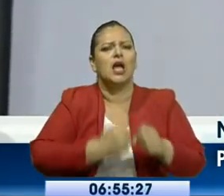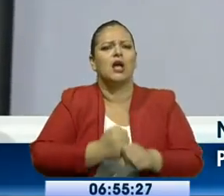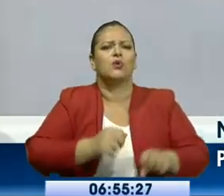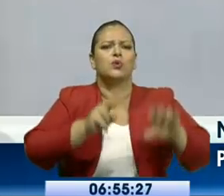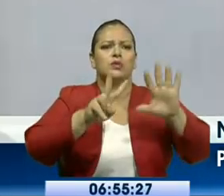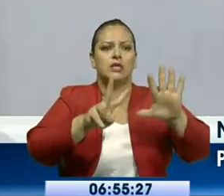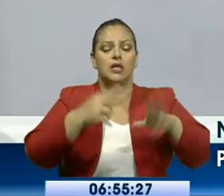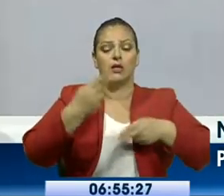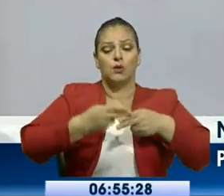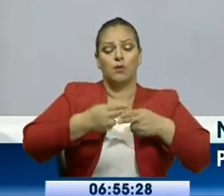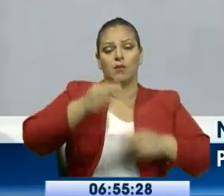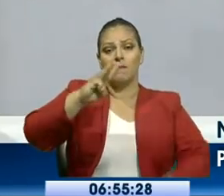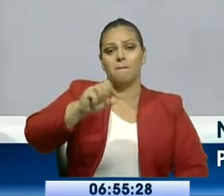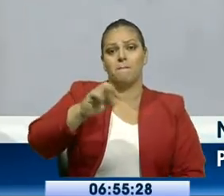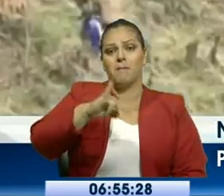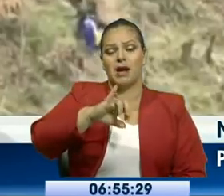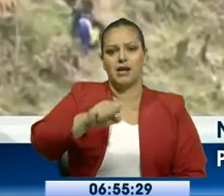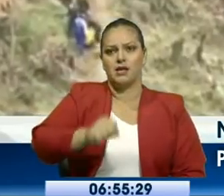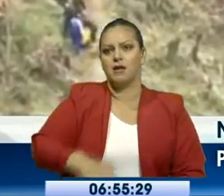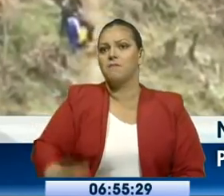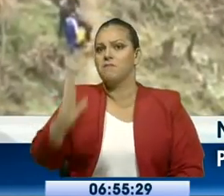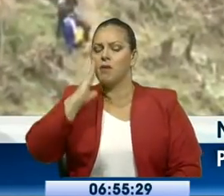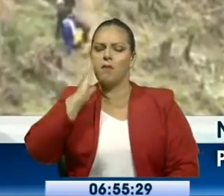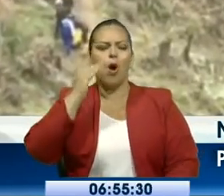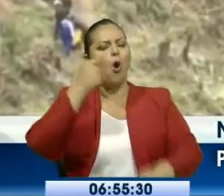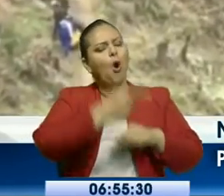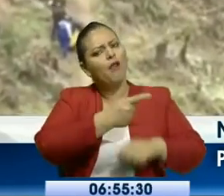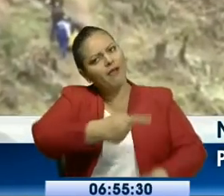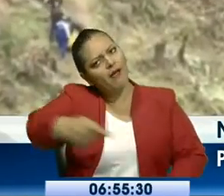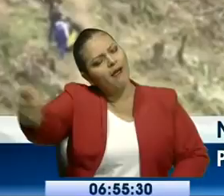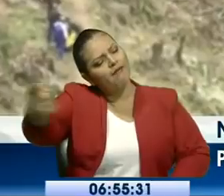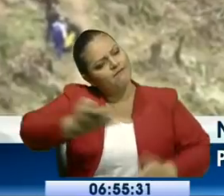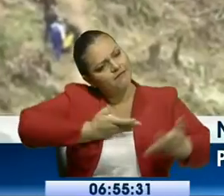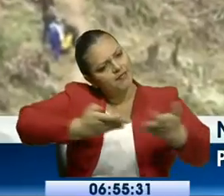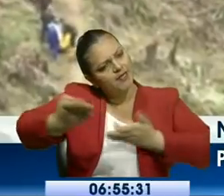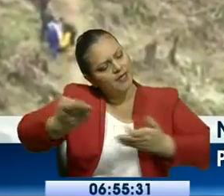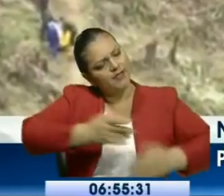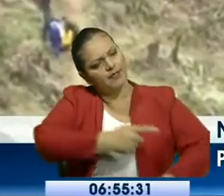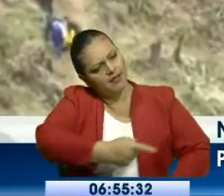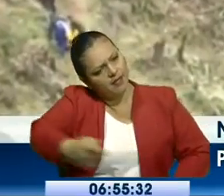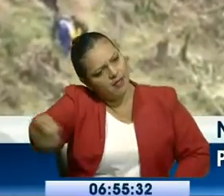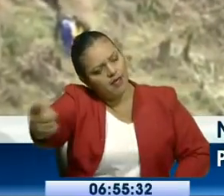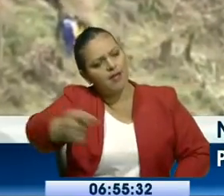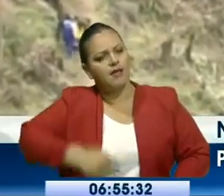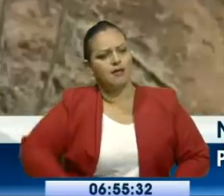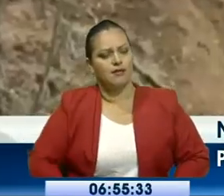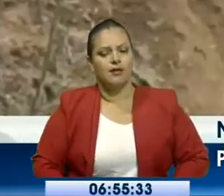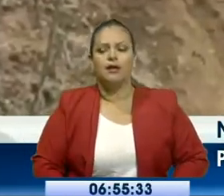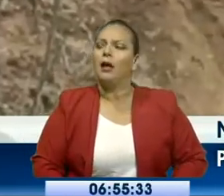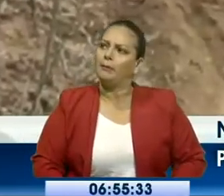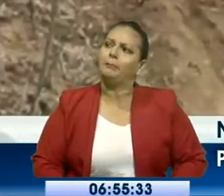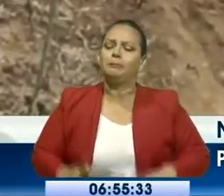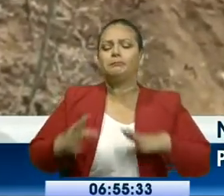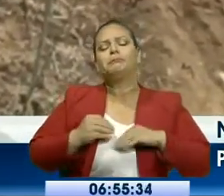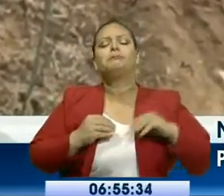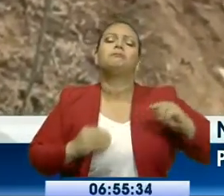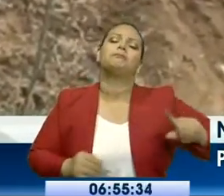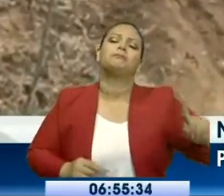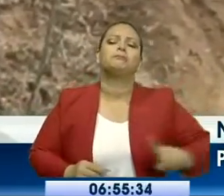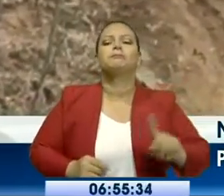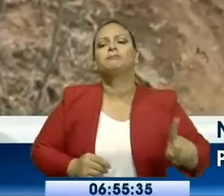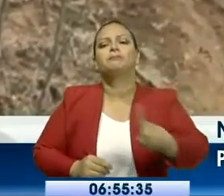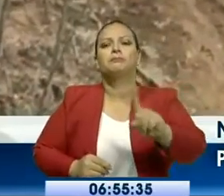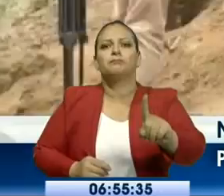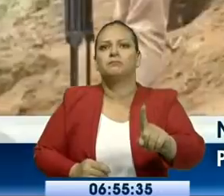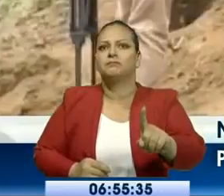para su madre, pero nunca más volvió. Fiscalía, Policía Nacional y grupos especializados durante ese fin de semana realizaron varias excavaciones